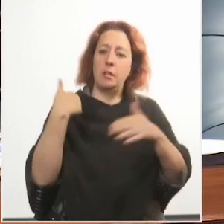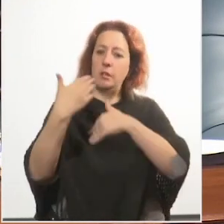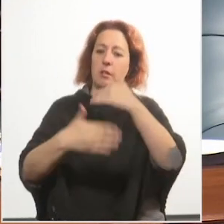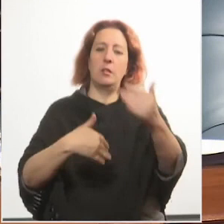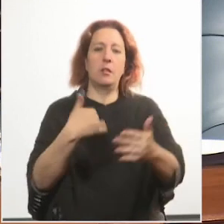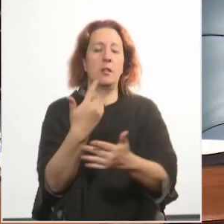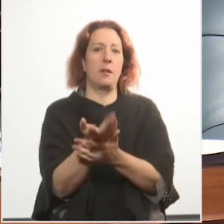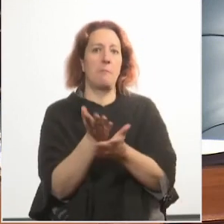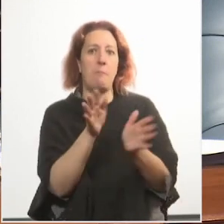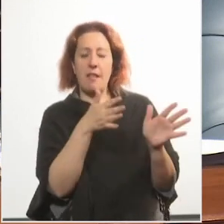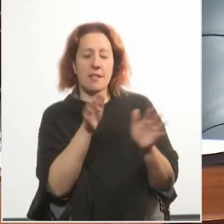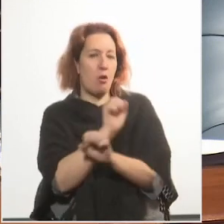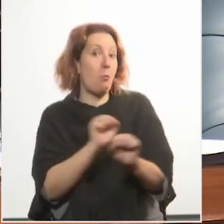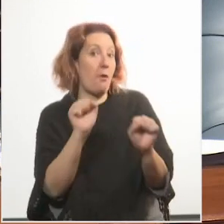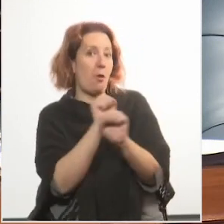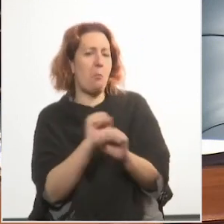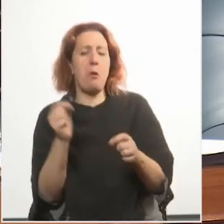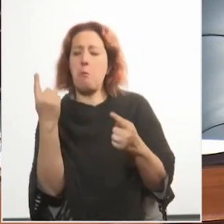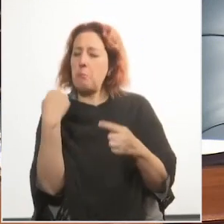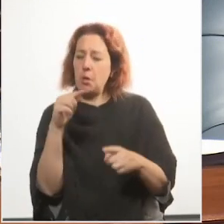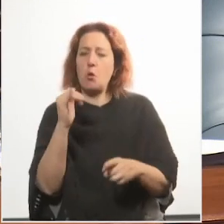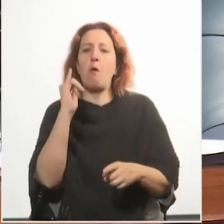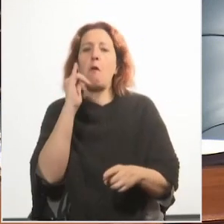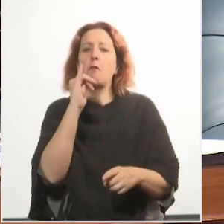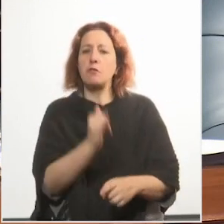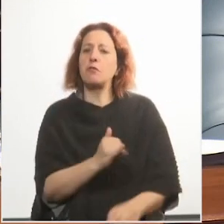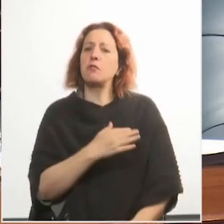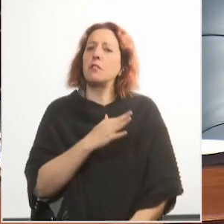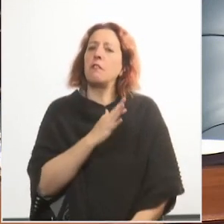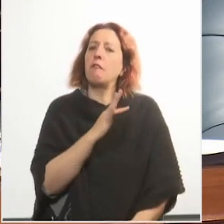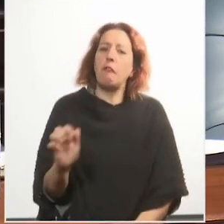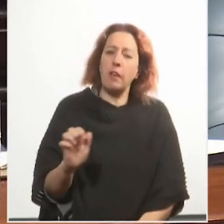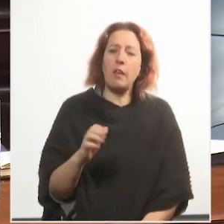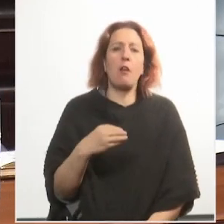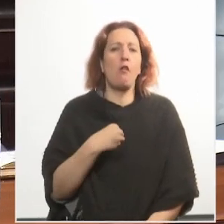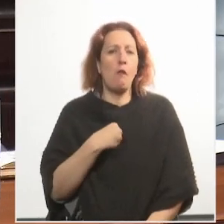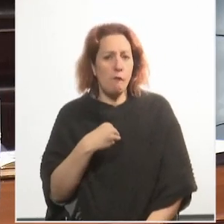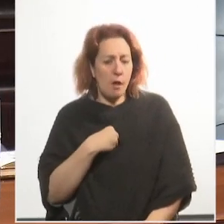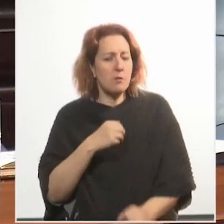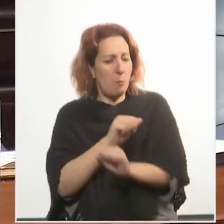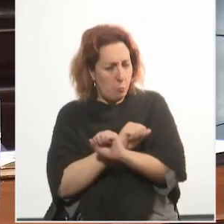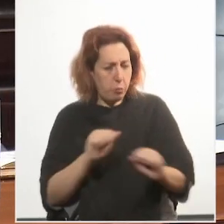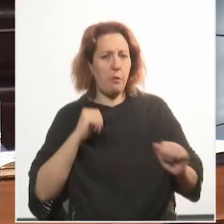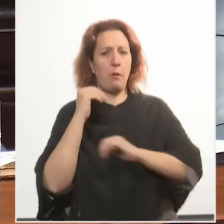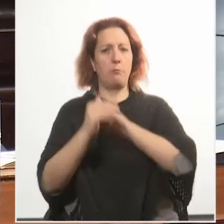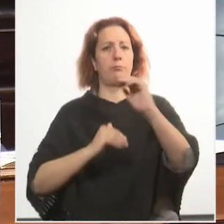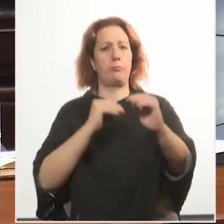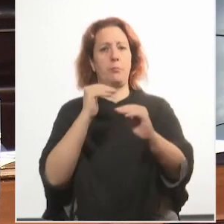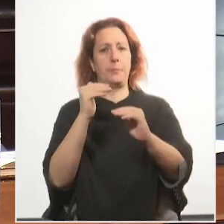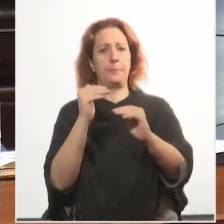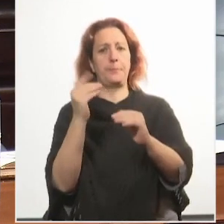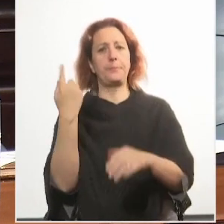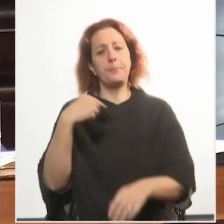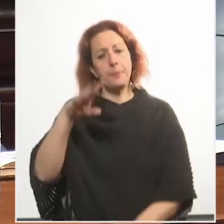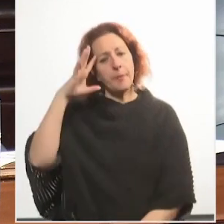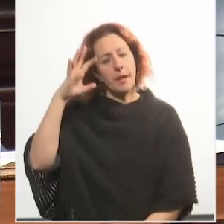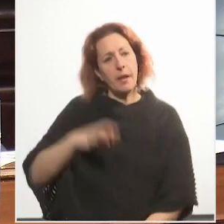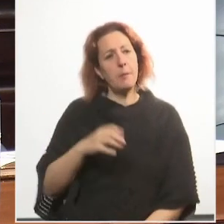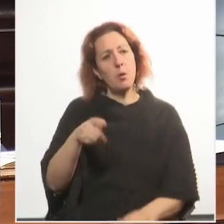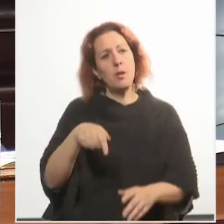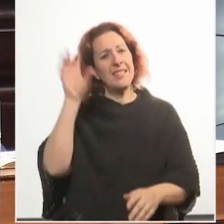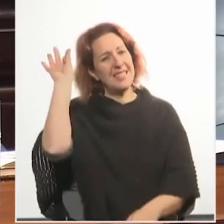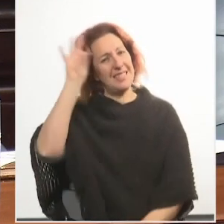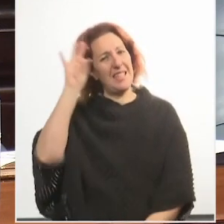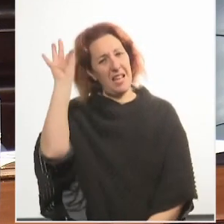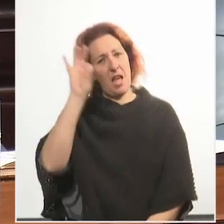de tener confianza, de tener fe, de pensar que puede salir por sí mismo. Creemos que este Senado